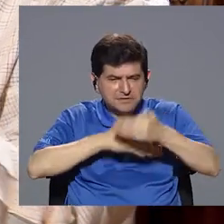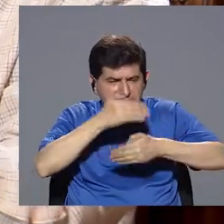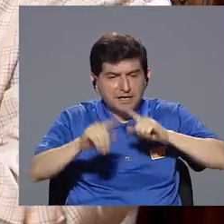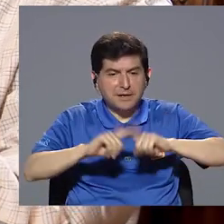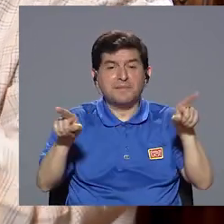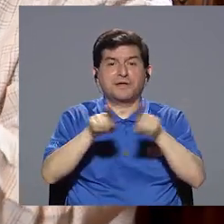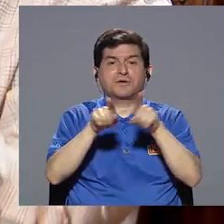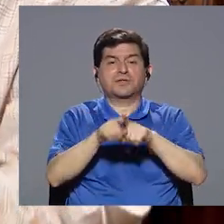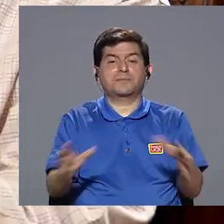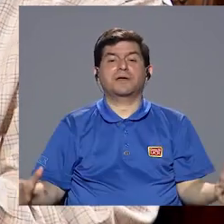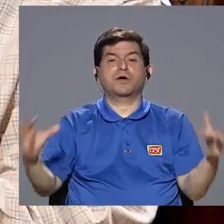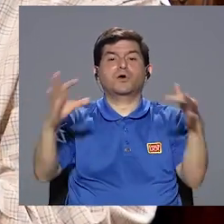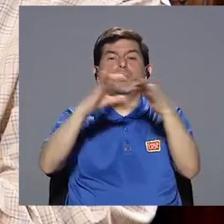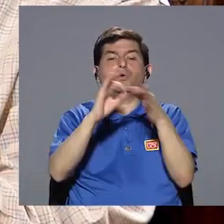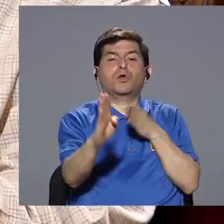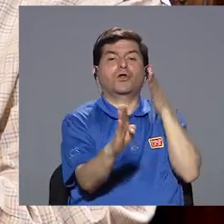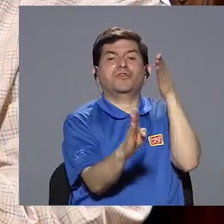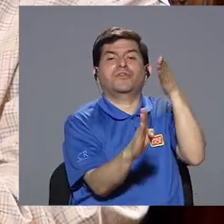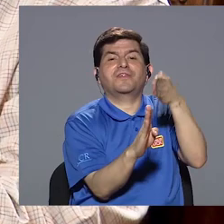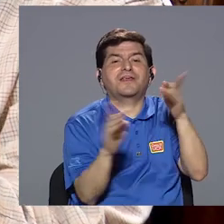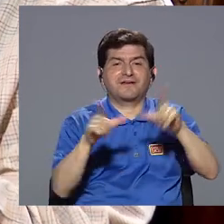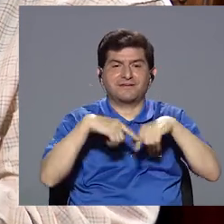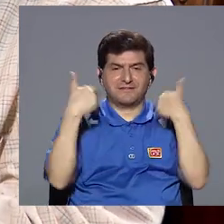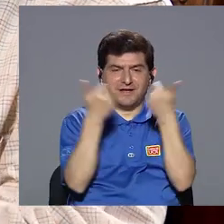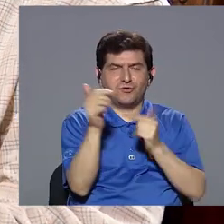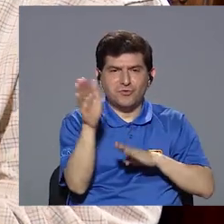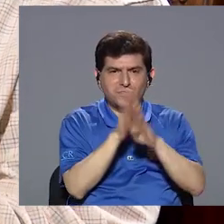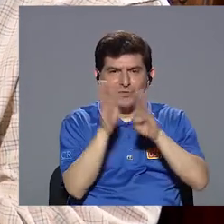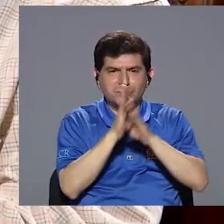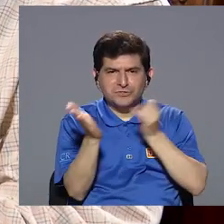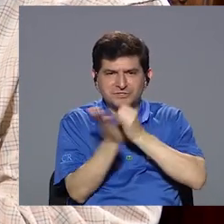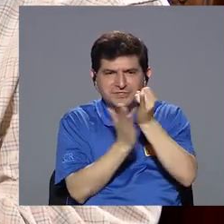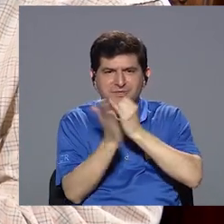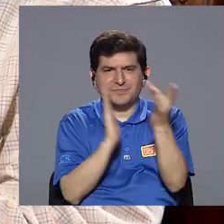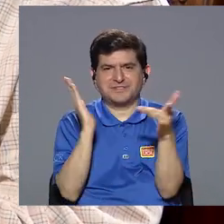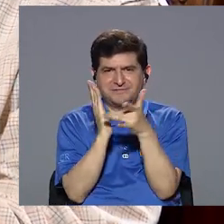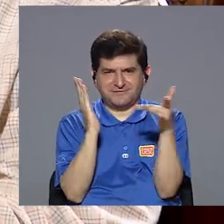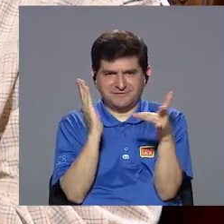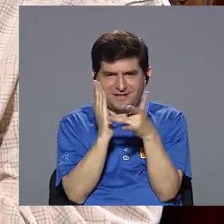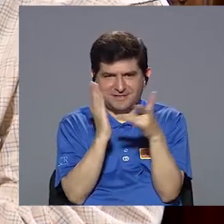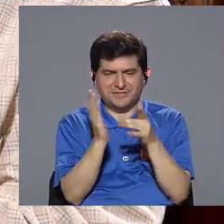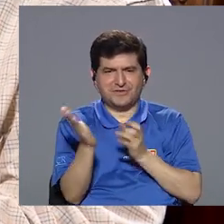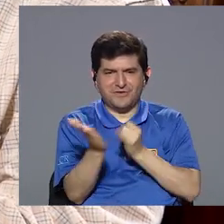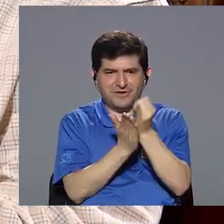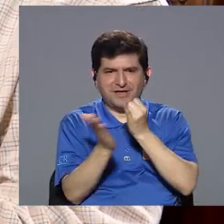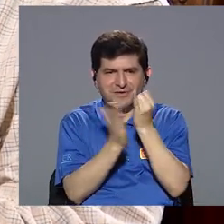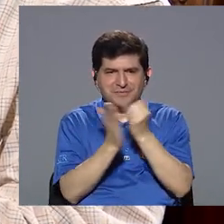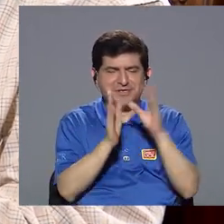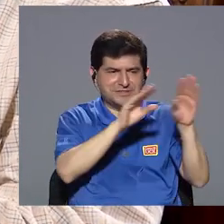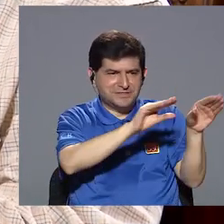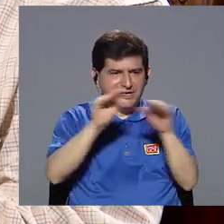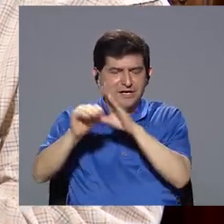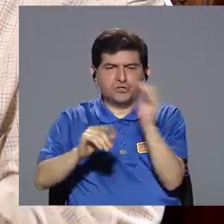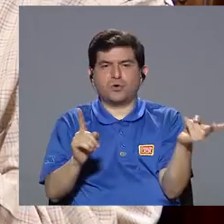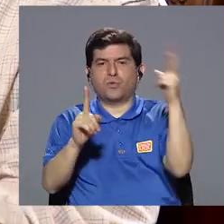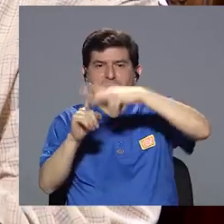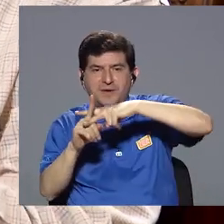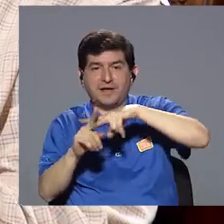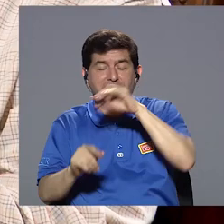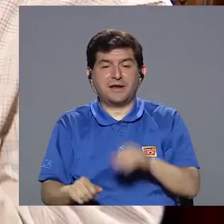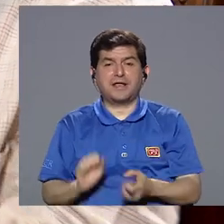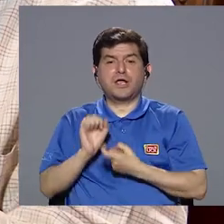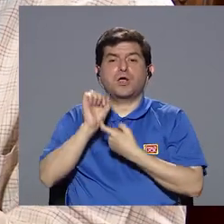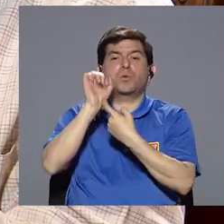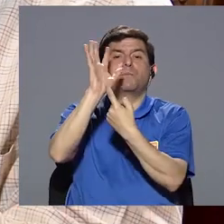pero hay vasos comunicantes muy directos con sectores que desarrollan más investigación tecnológica investigación traslacional o aplicada y